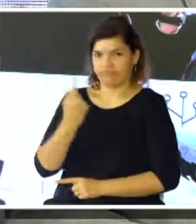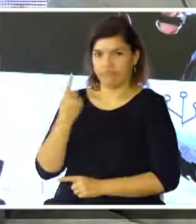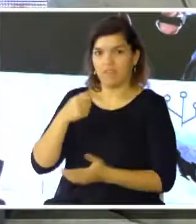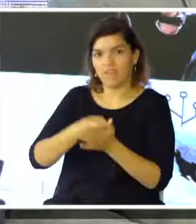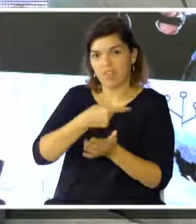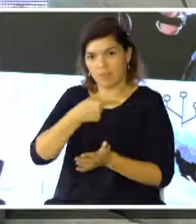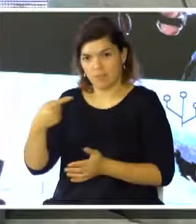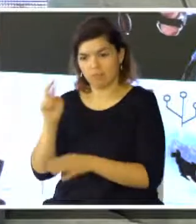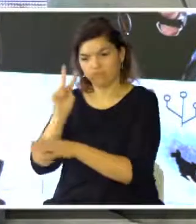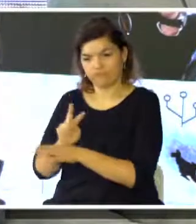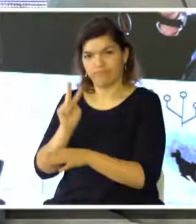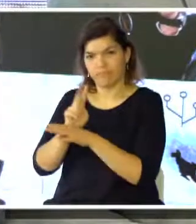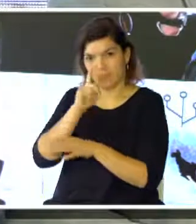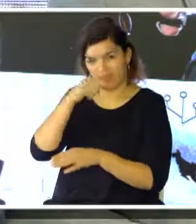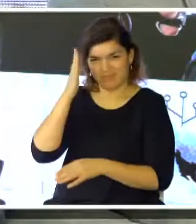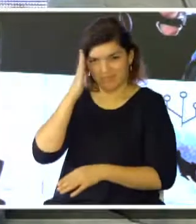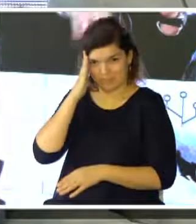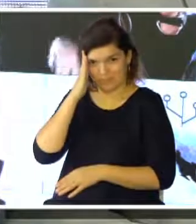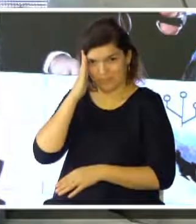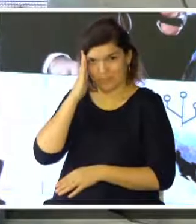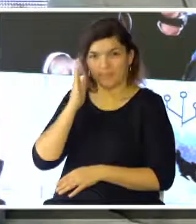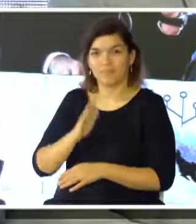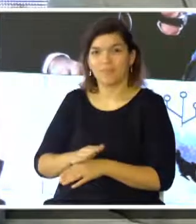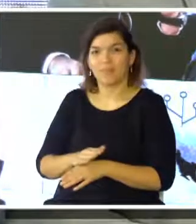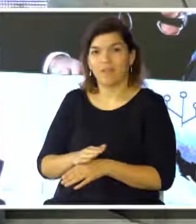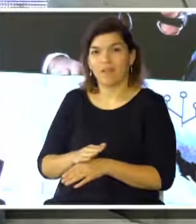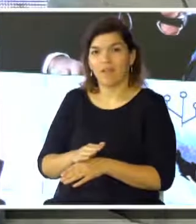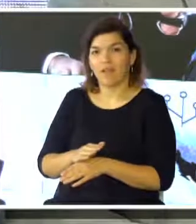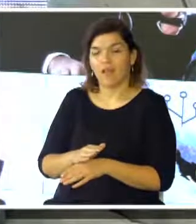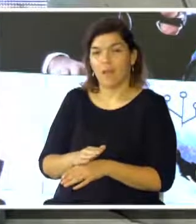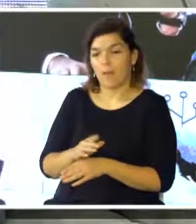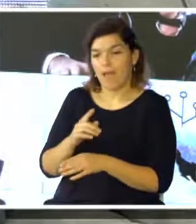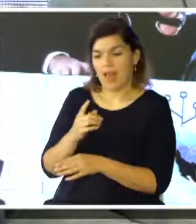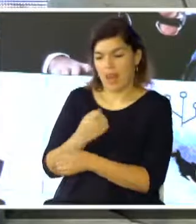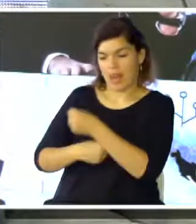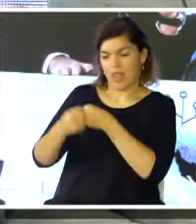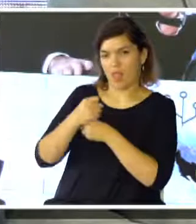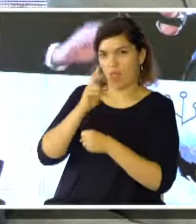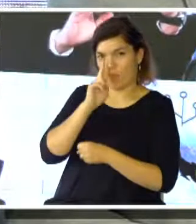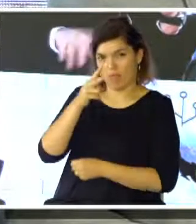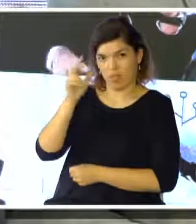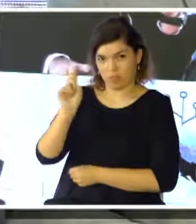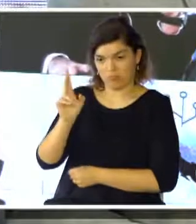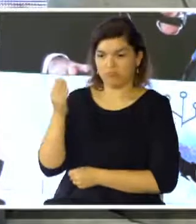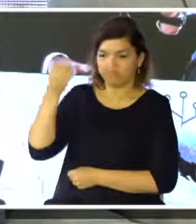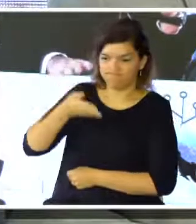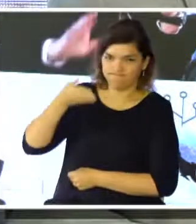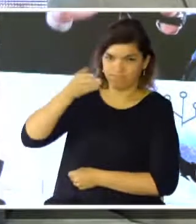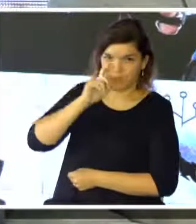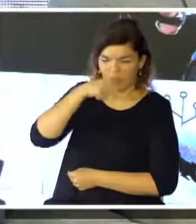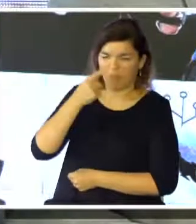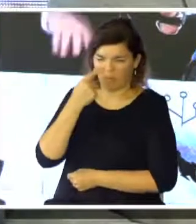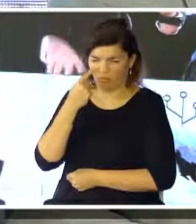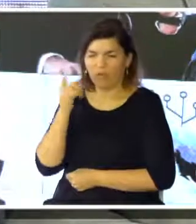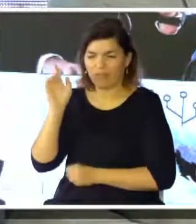semana este desde el principio del 2012 así que conozco un poco